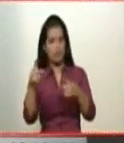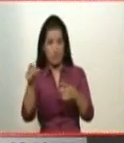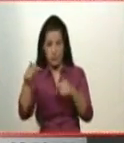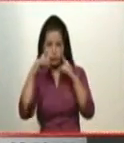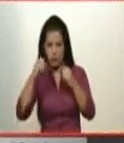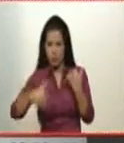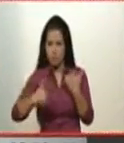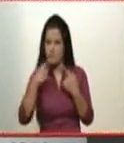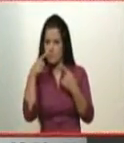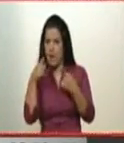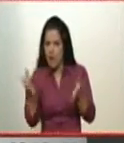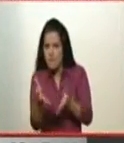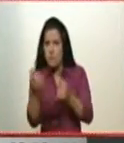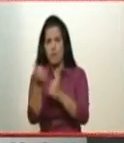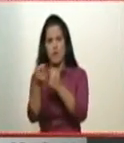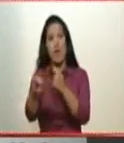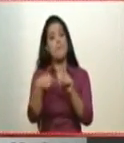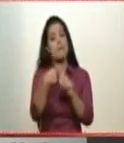posible